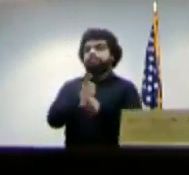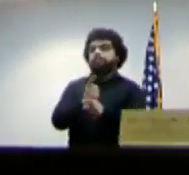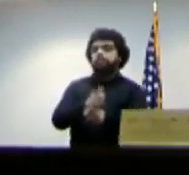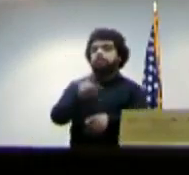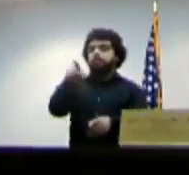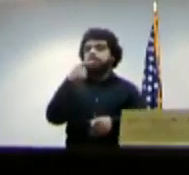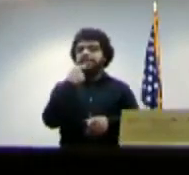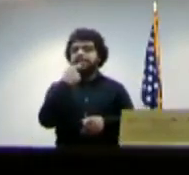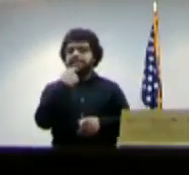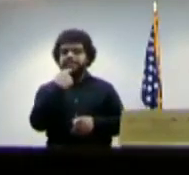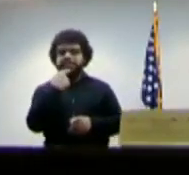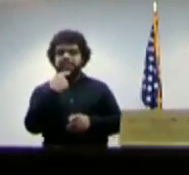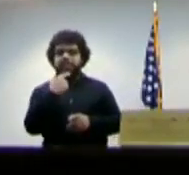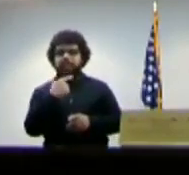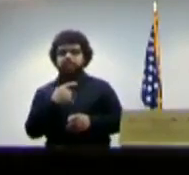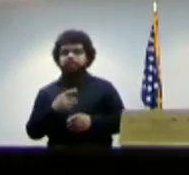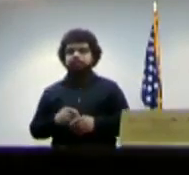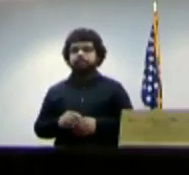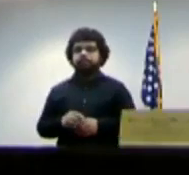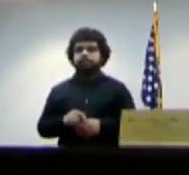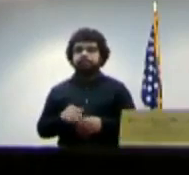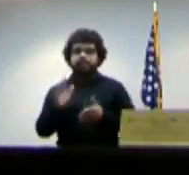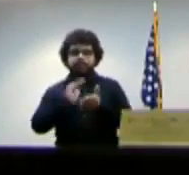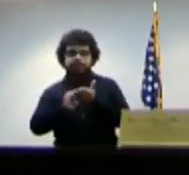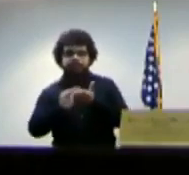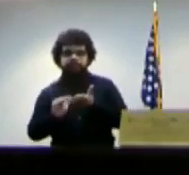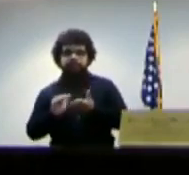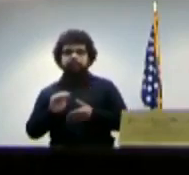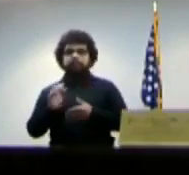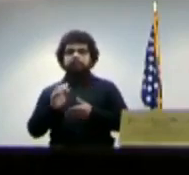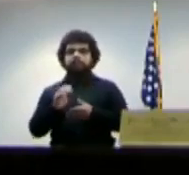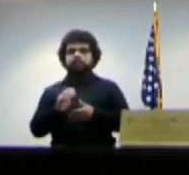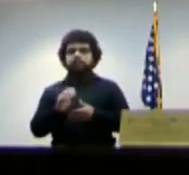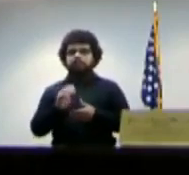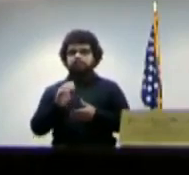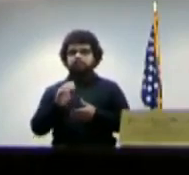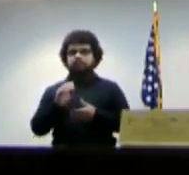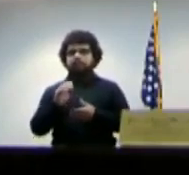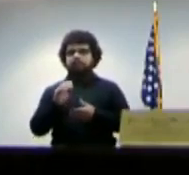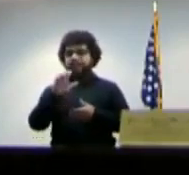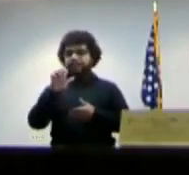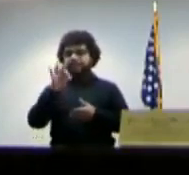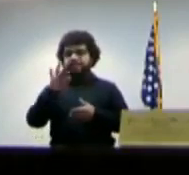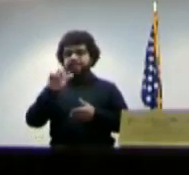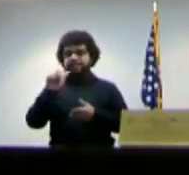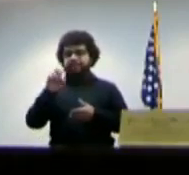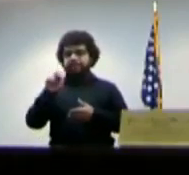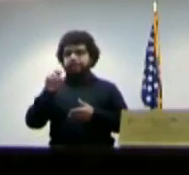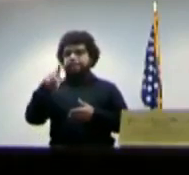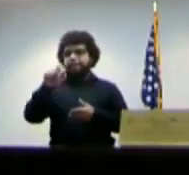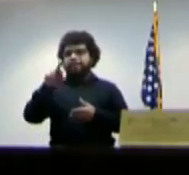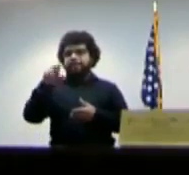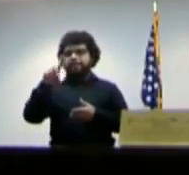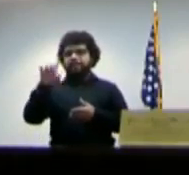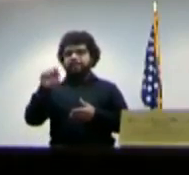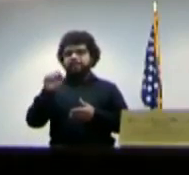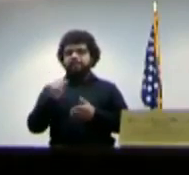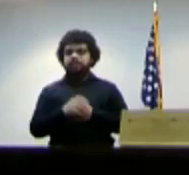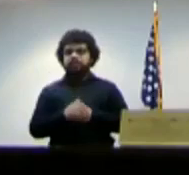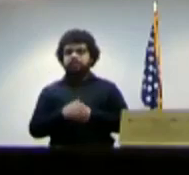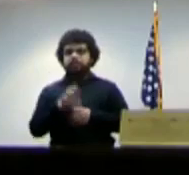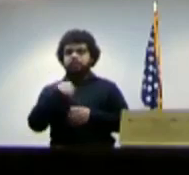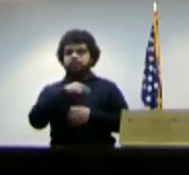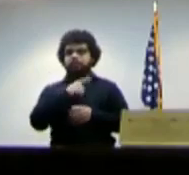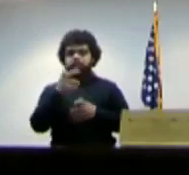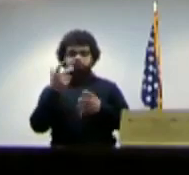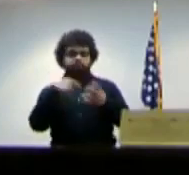dos proyectos que están... Disculpe, presidente. Efraín Paredes, para efectos de récord, director ejecutivo. Los